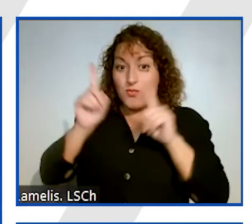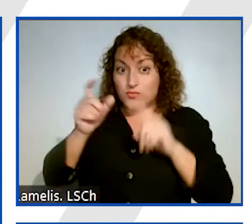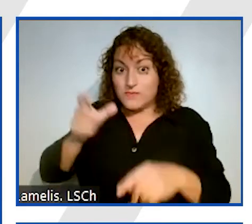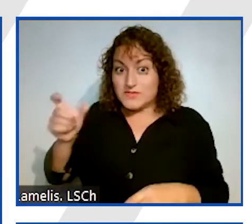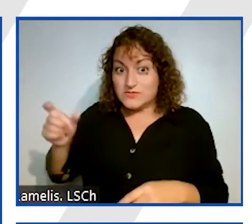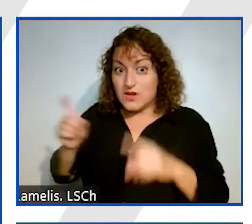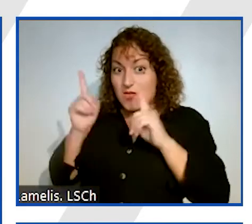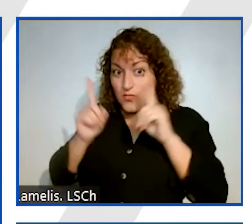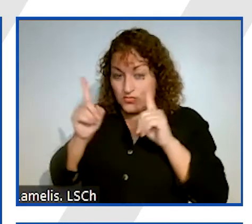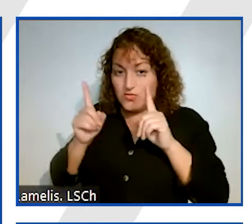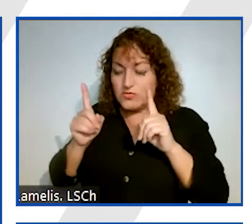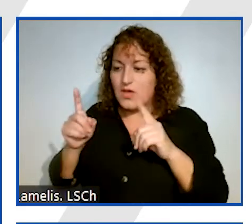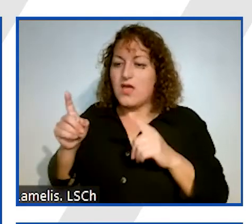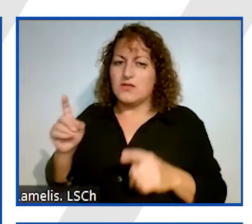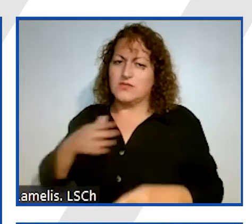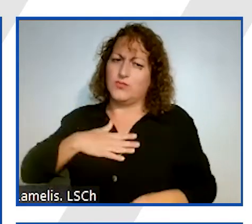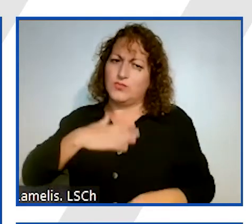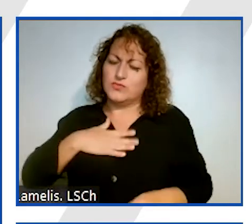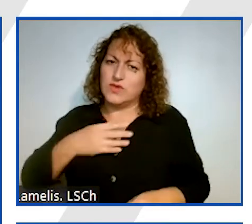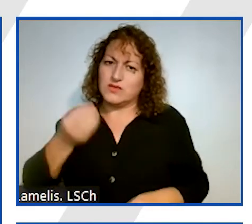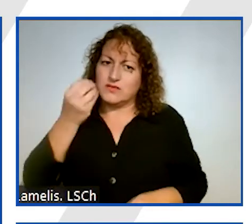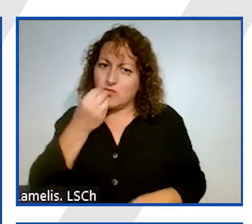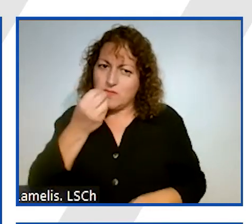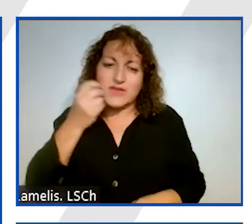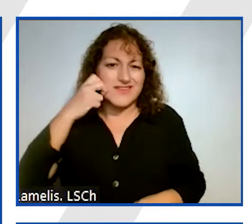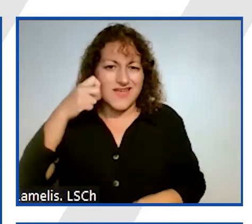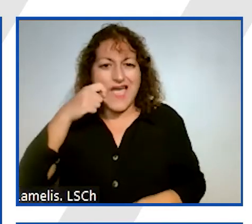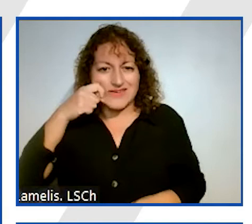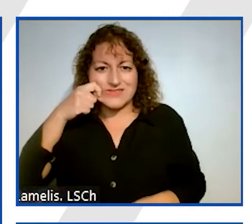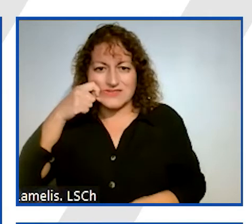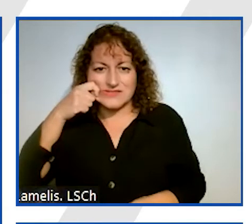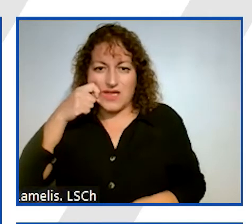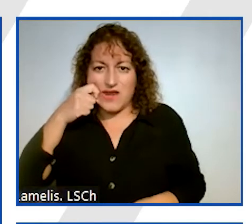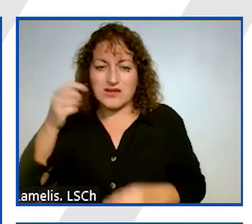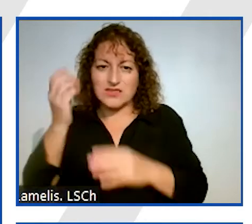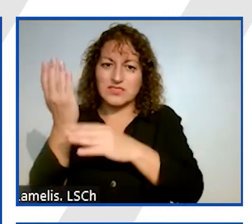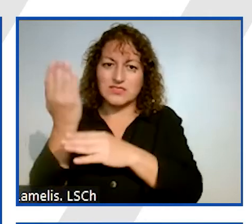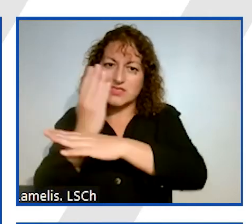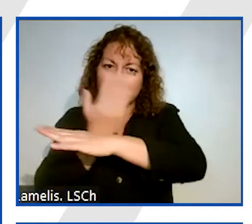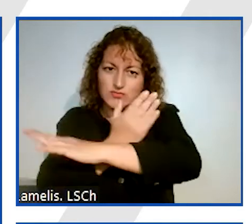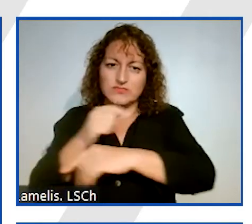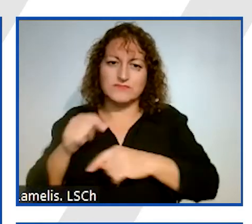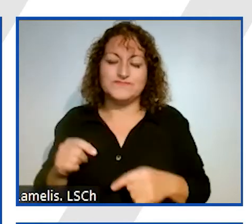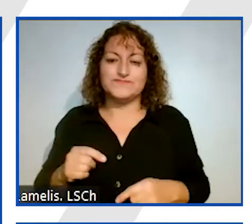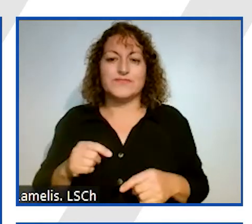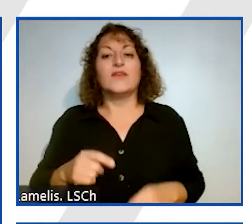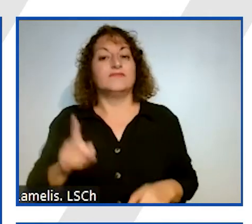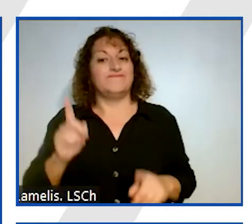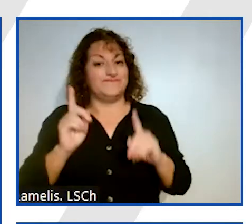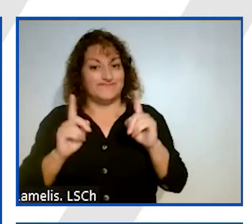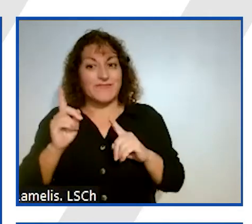Por lo general, y esto lo digo sin temor a equivocarme, todos aquellos que han ido a un mercado, a un terminal